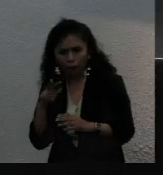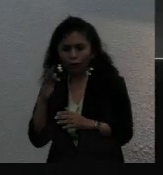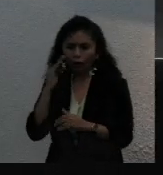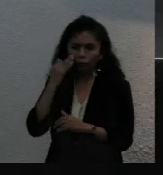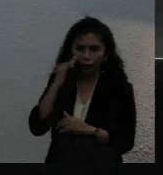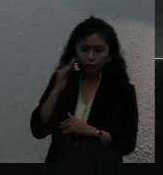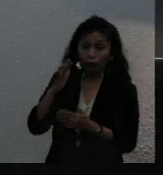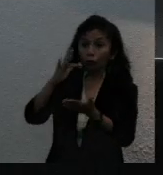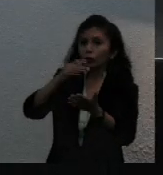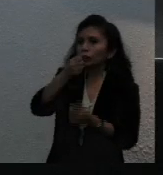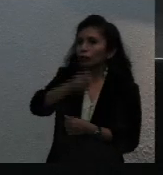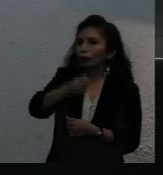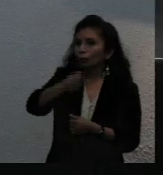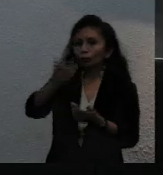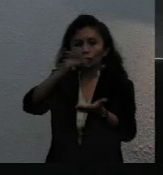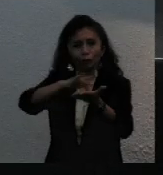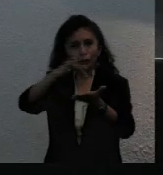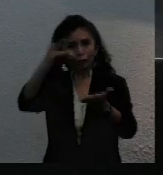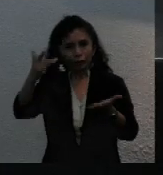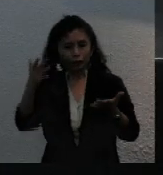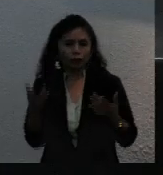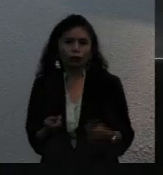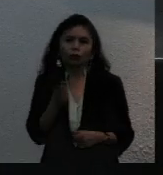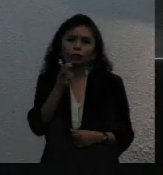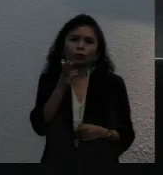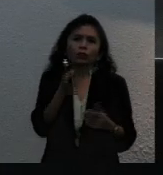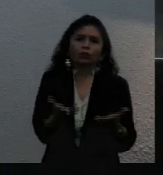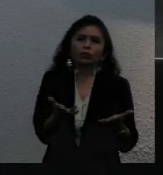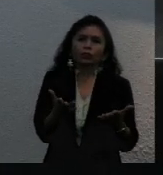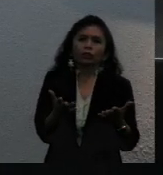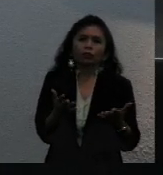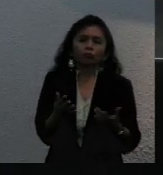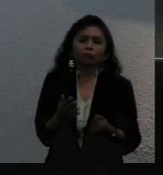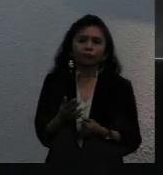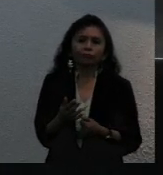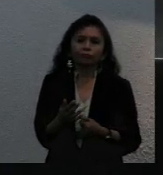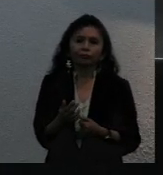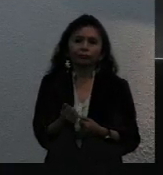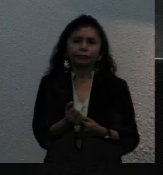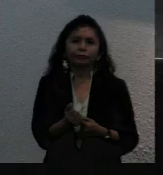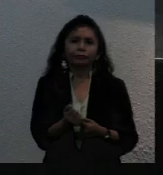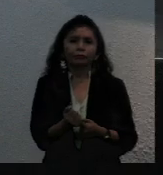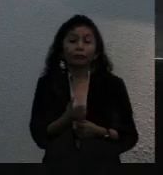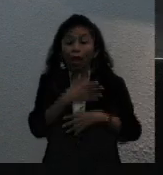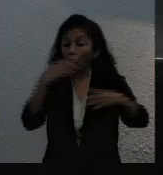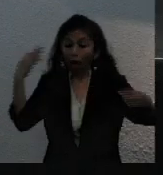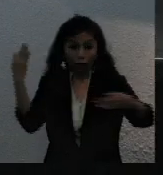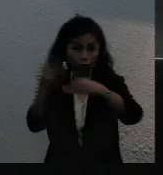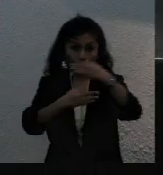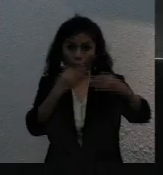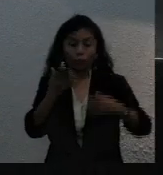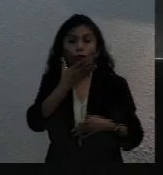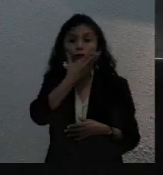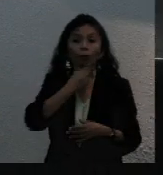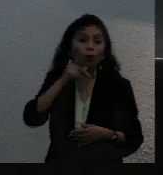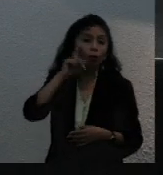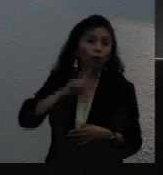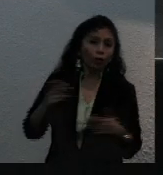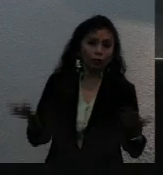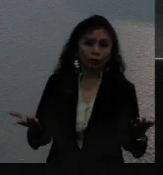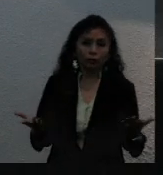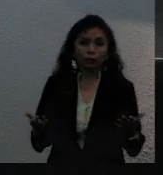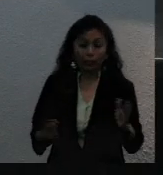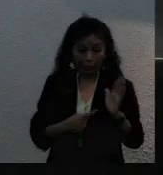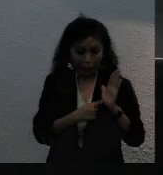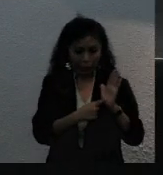saludo y agradezco de ser parte en este momento tan significativo para el Estado. A todas y a todos, la rendición